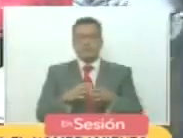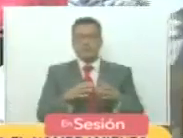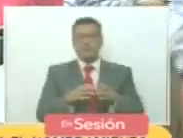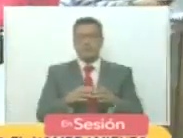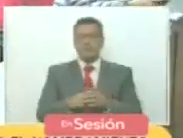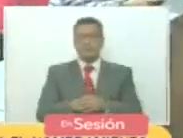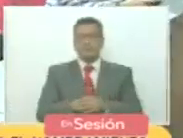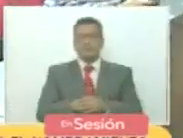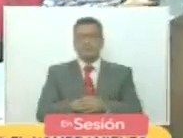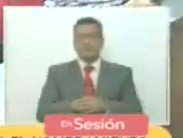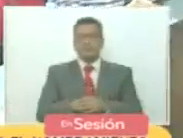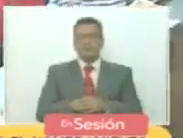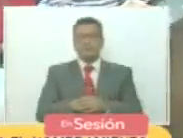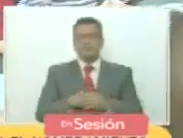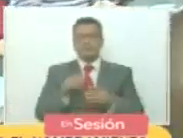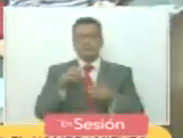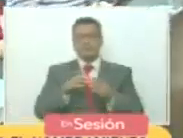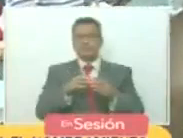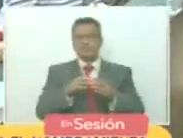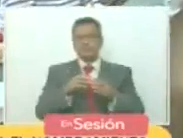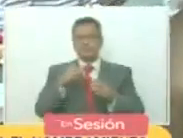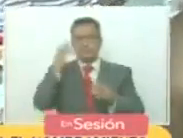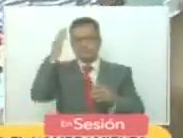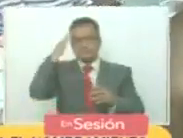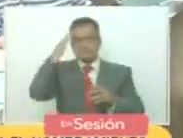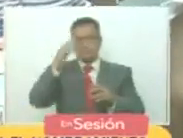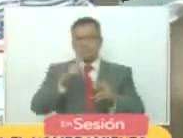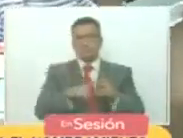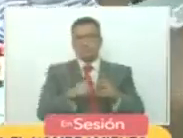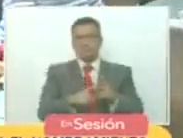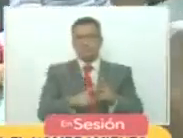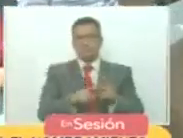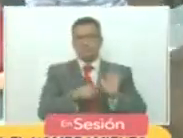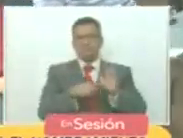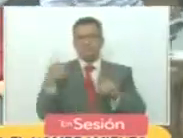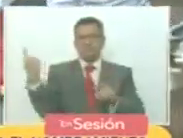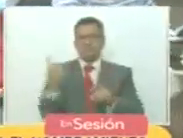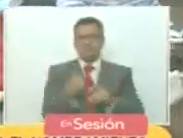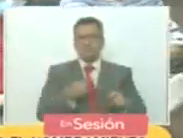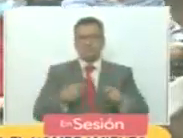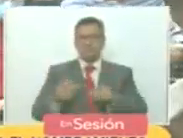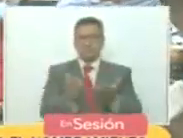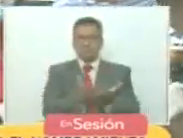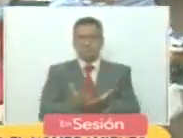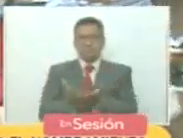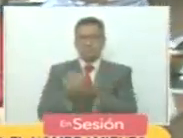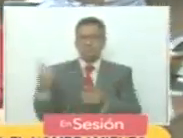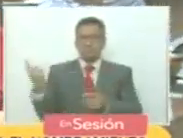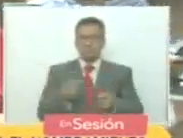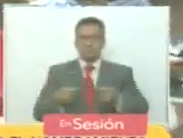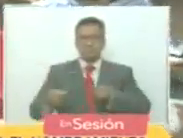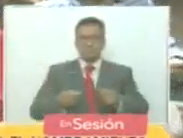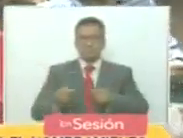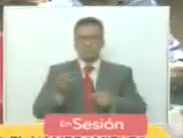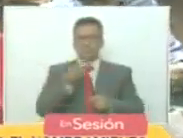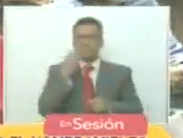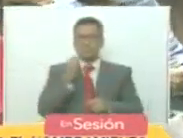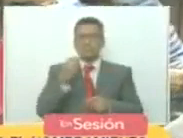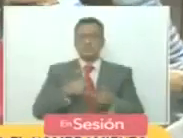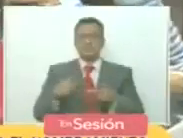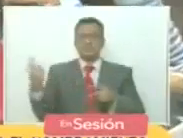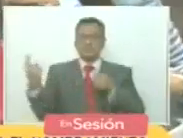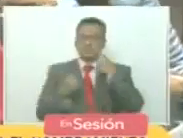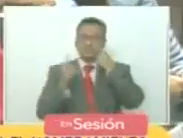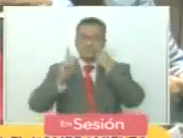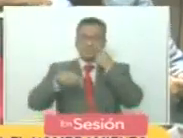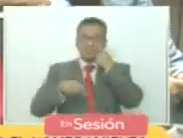trabajo. Y además enterarnos y saber que viene del movimiento estudiantil, que viene del movimiento juvenil, que viene